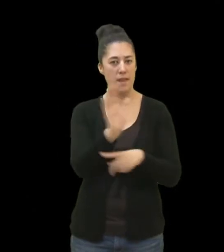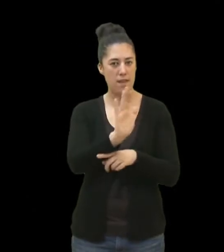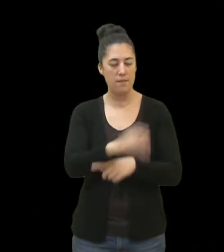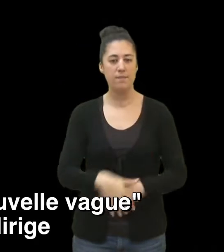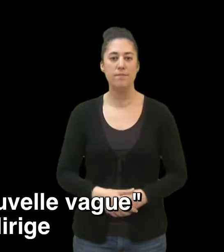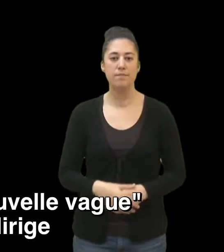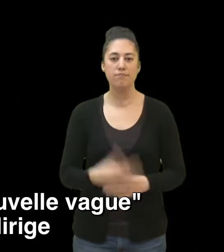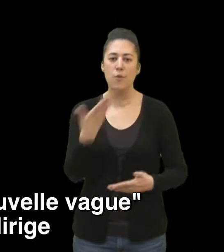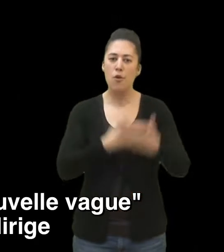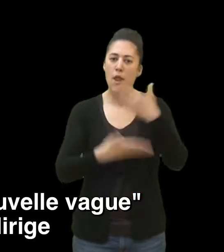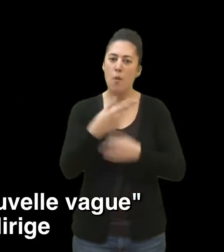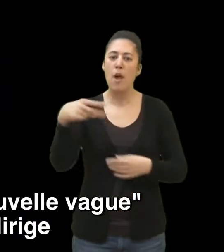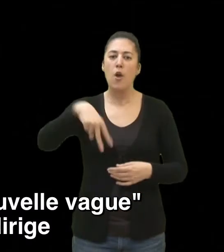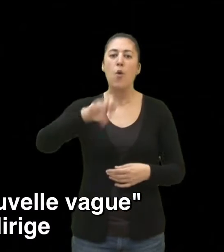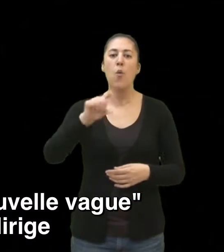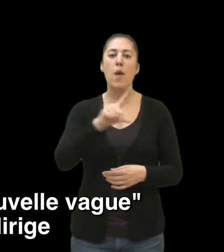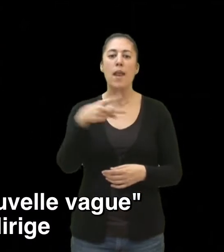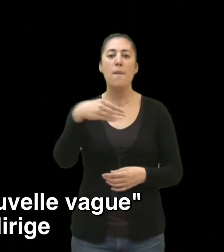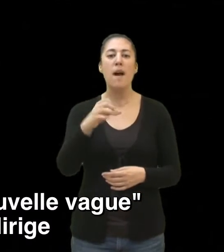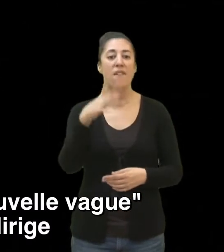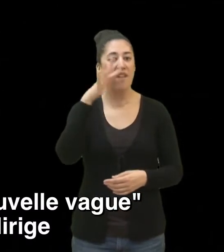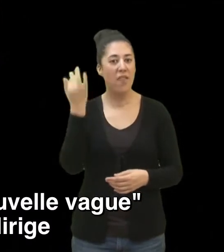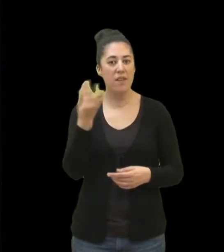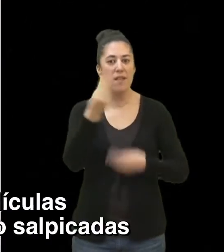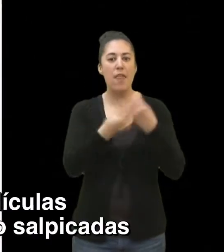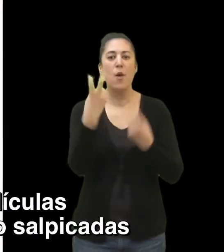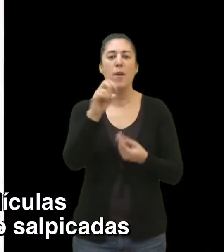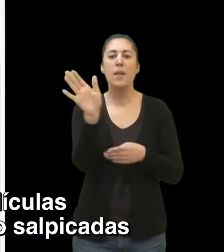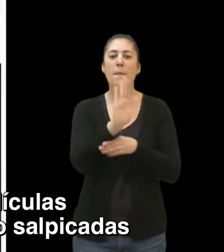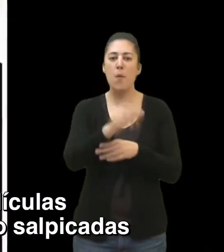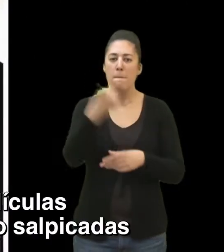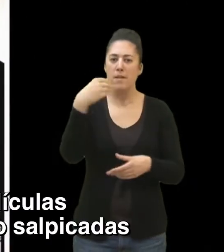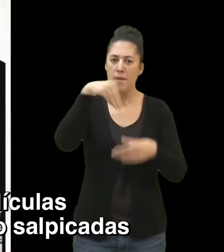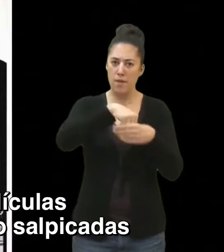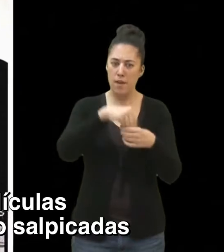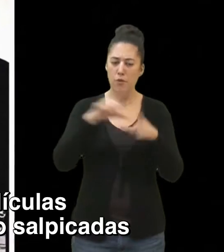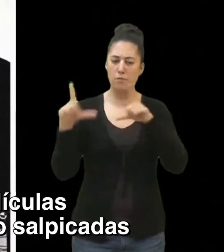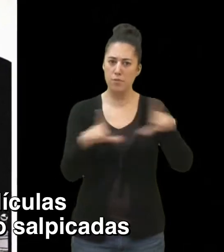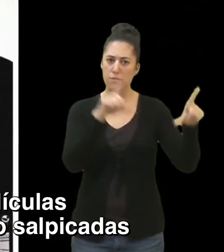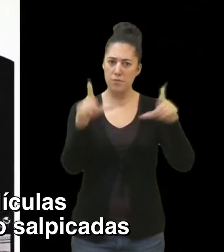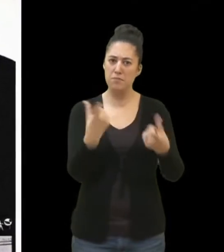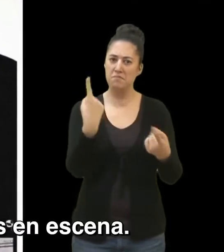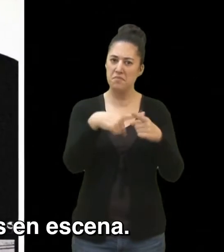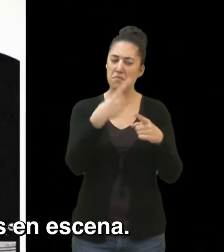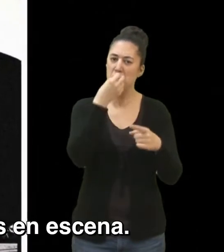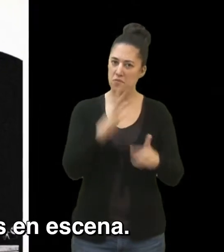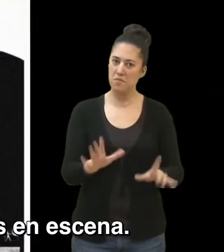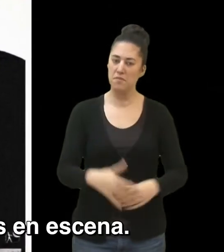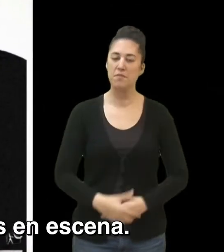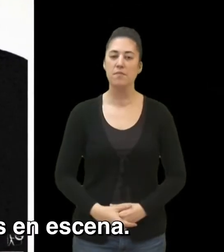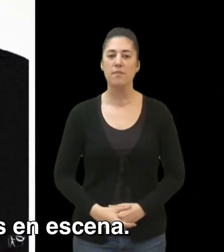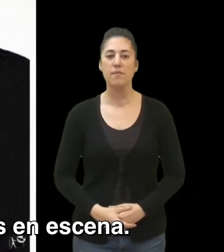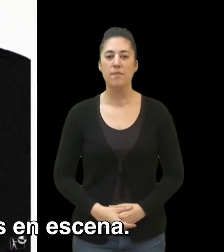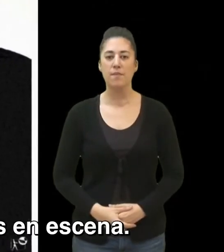cine. Colabora con la Nouvelle Vague francesa y dirige más de 20 películas de contenido crítico, salpicadas de